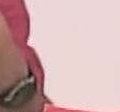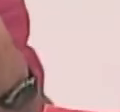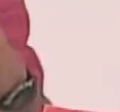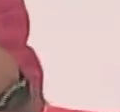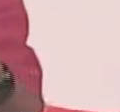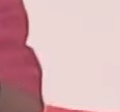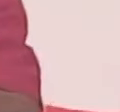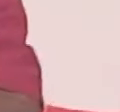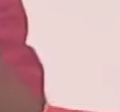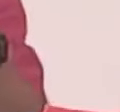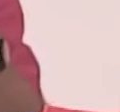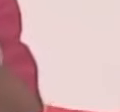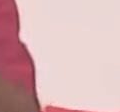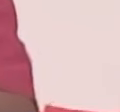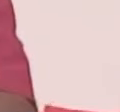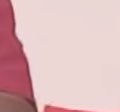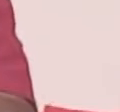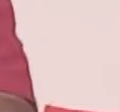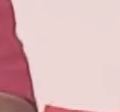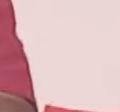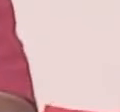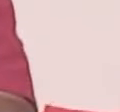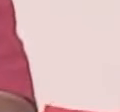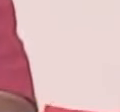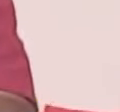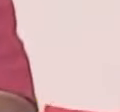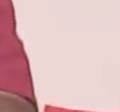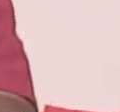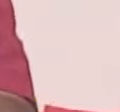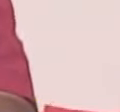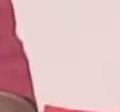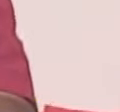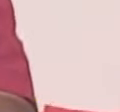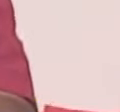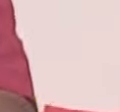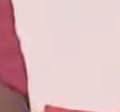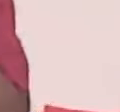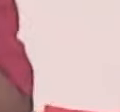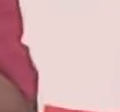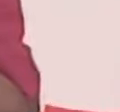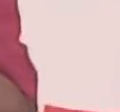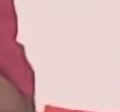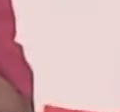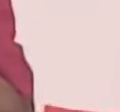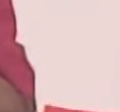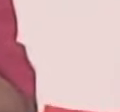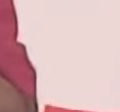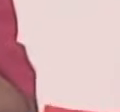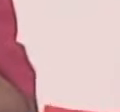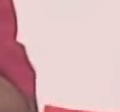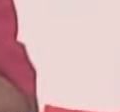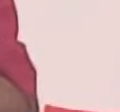que una posibilidad de reunión entre ellos. Con respecto a la señora María Corina, mira,